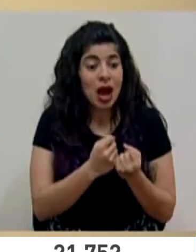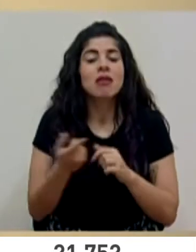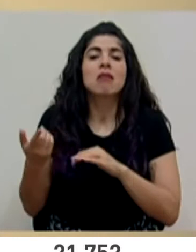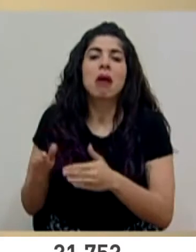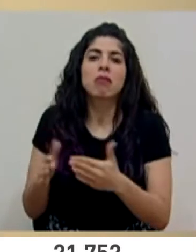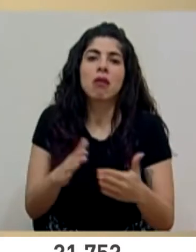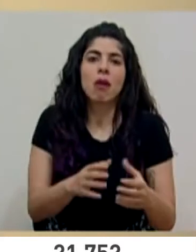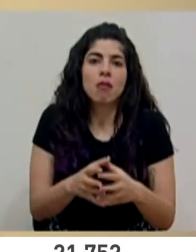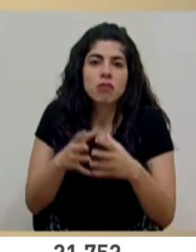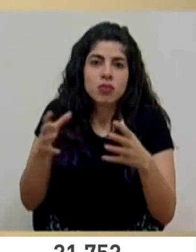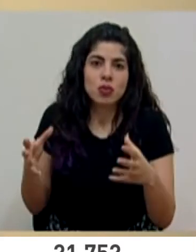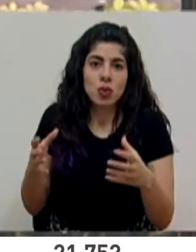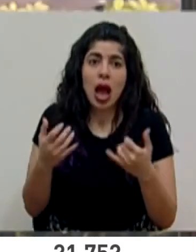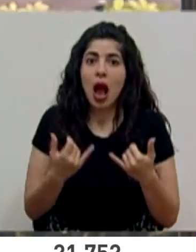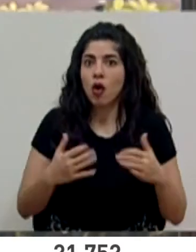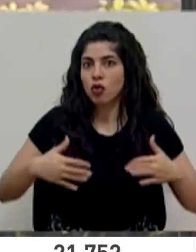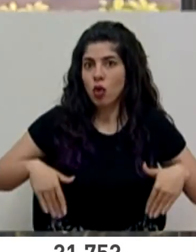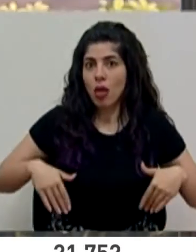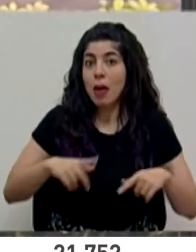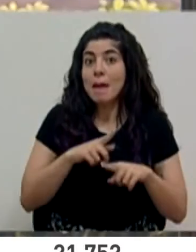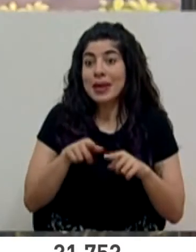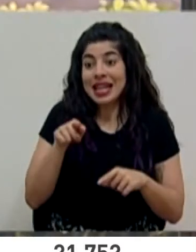muertes evitables y eso es lo que no queremos.